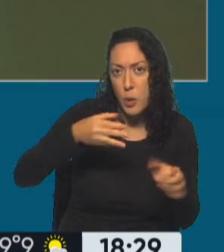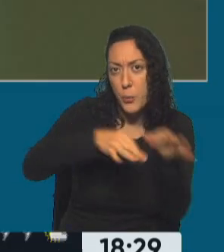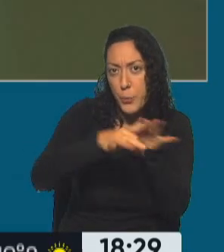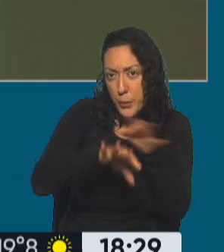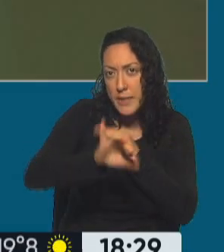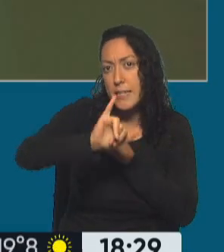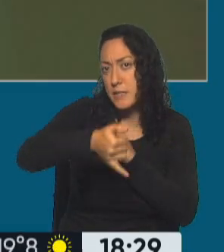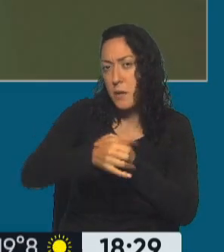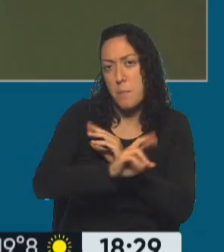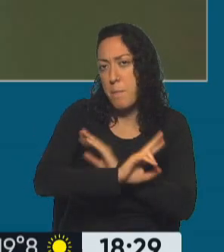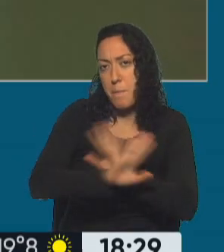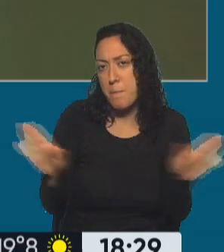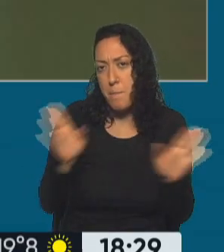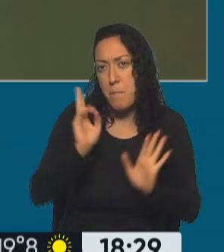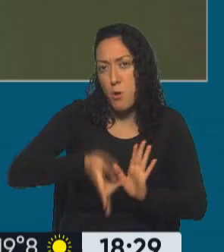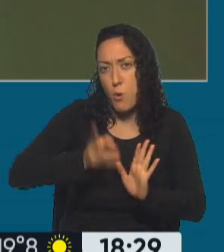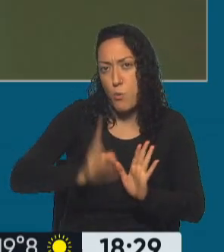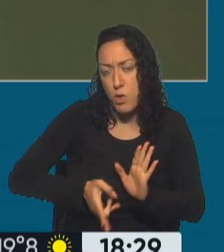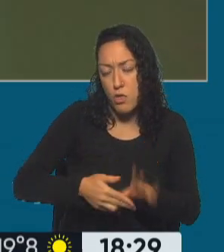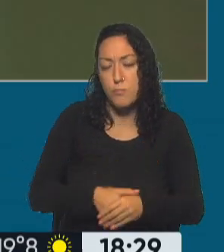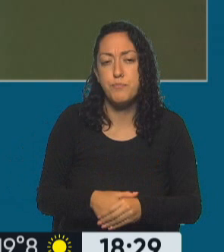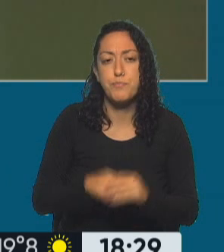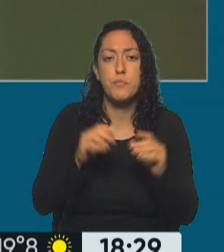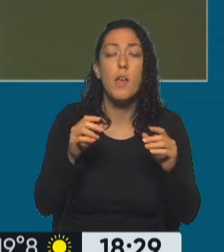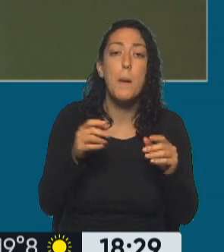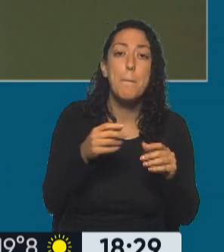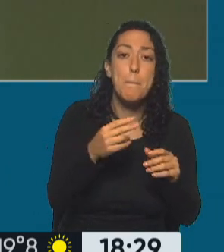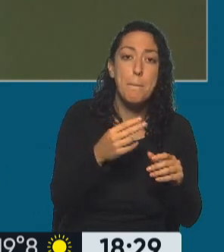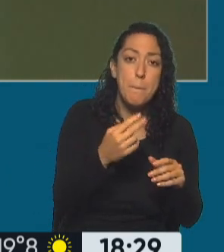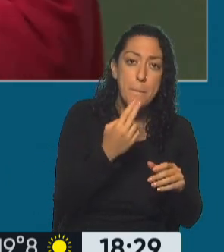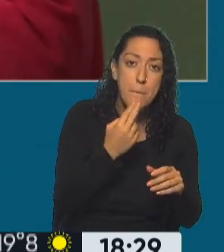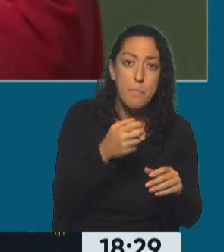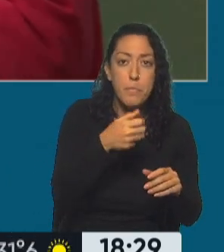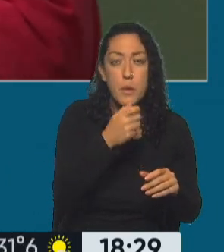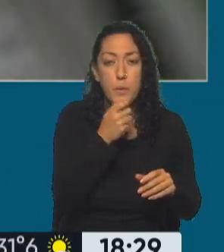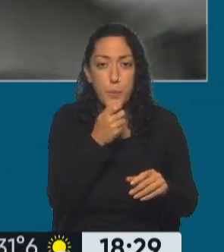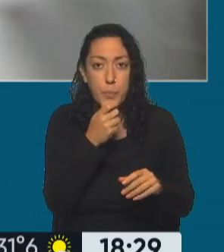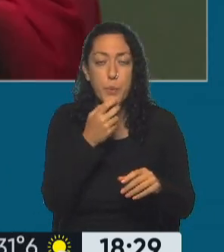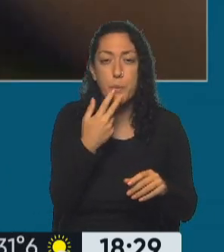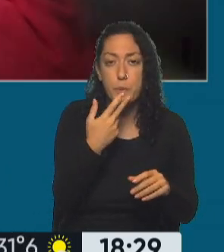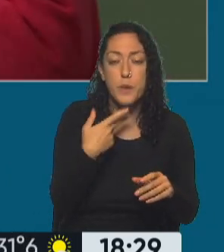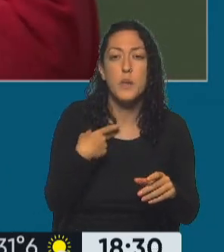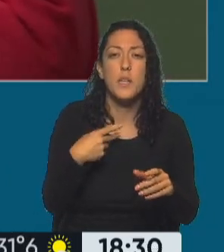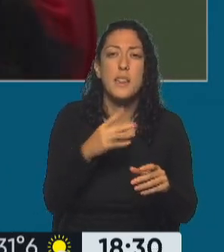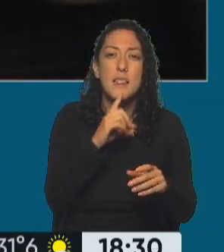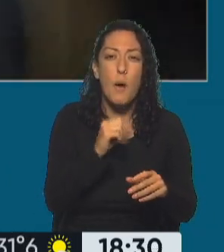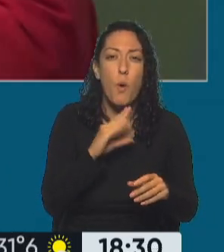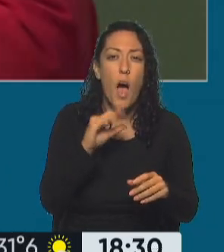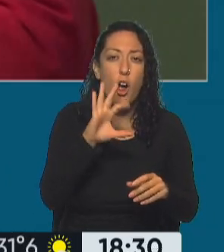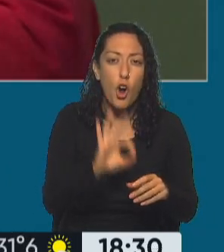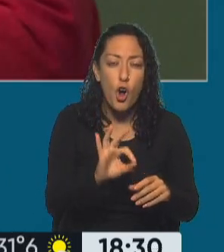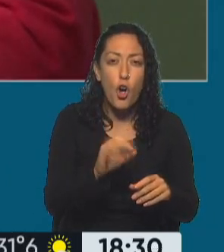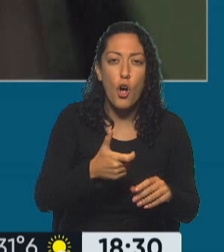de este tipo de producto y sus accesorios. ¿Qué es el producto de tabaco calentado? Aquí es un